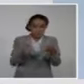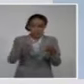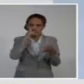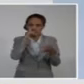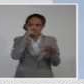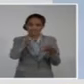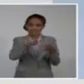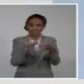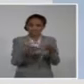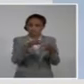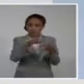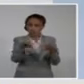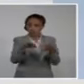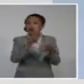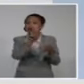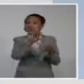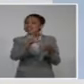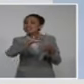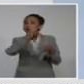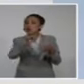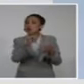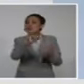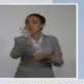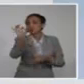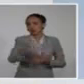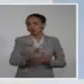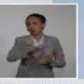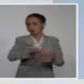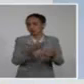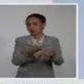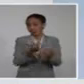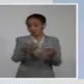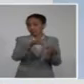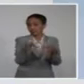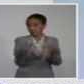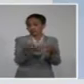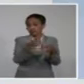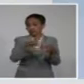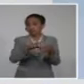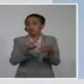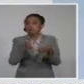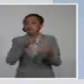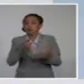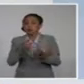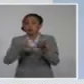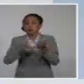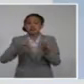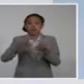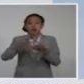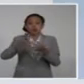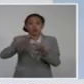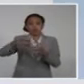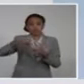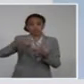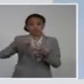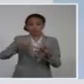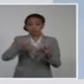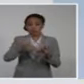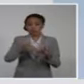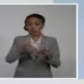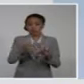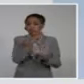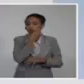edad, el 15,6%. Solo las provincias de Guantánamo y el municipio especial Isla de la